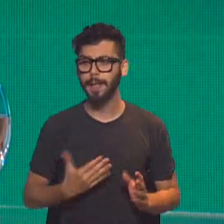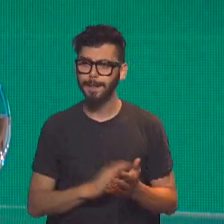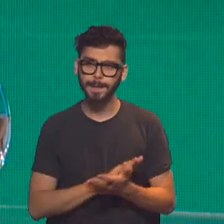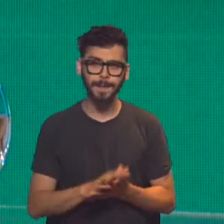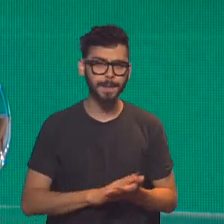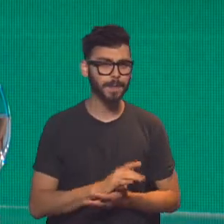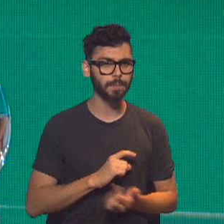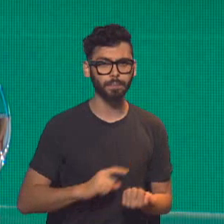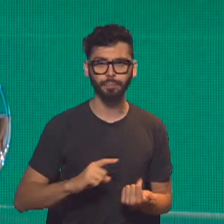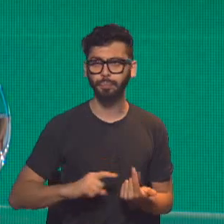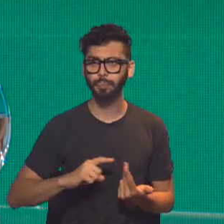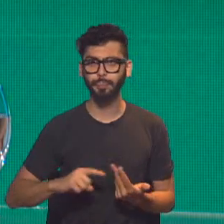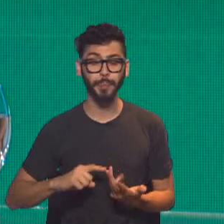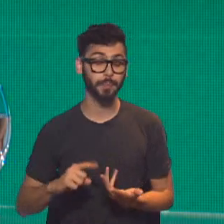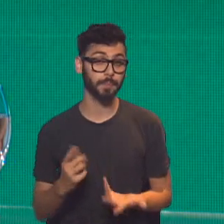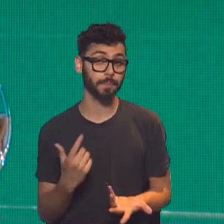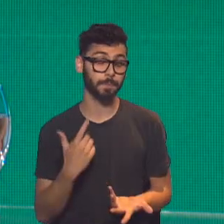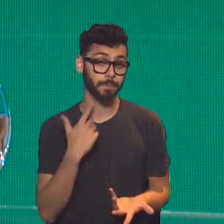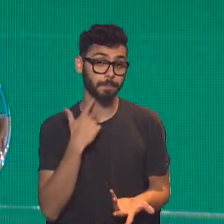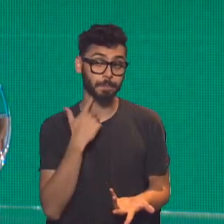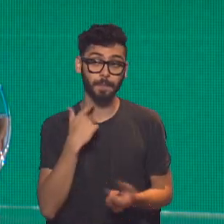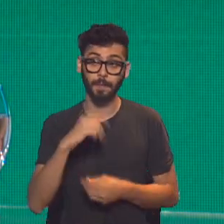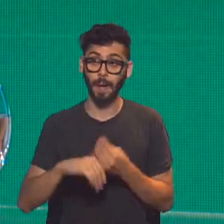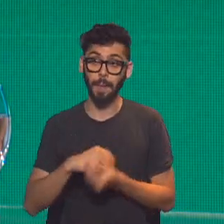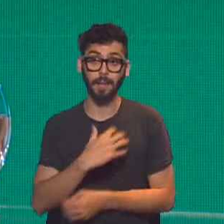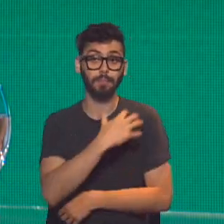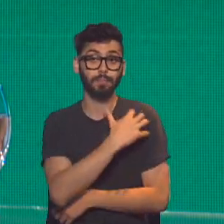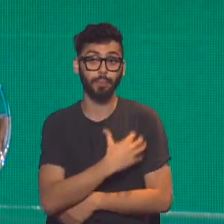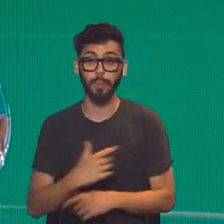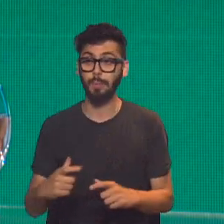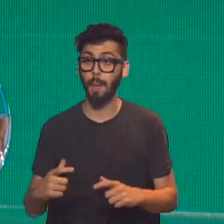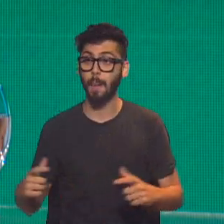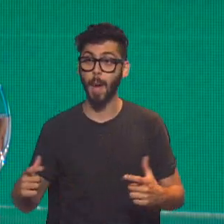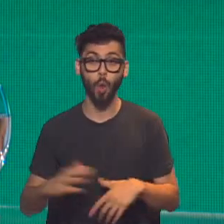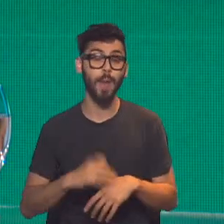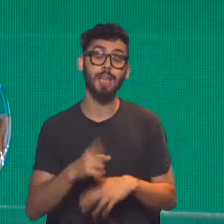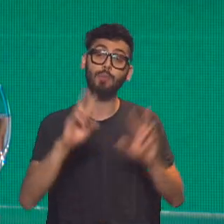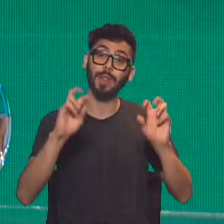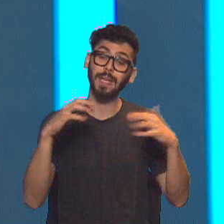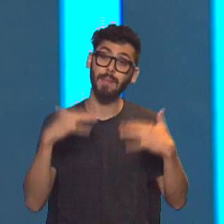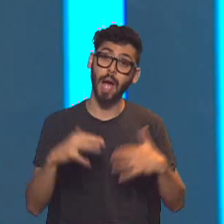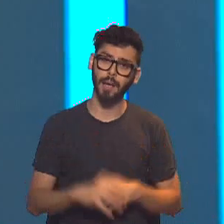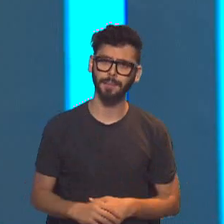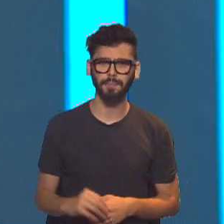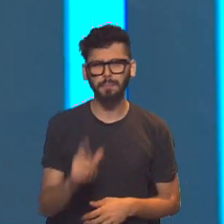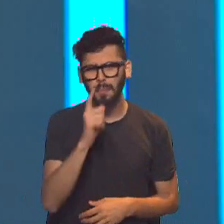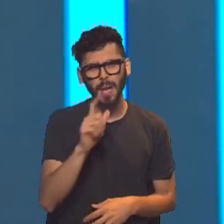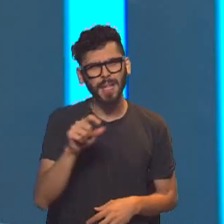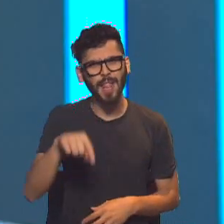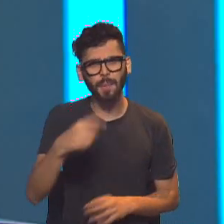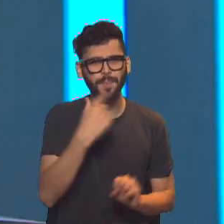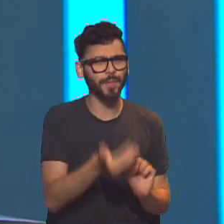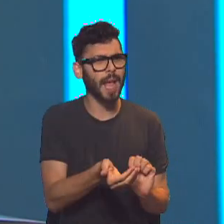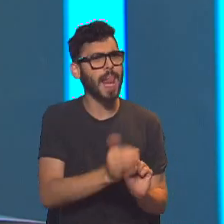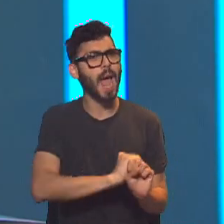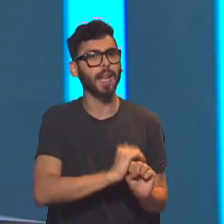y esto sigue empujando lamentablemente a cada vez más familias a la pobreza. Ese es el gran tema, el tema caliente, ¿no? Sí. Yo creo que sí. Ahora fíjate, Larreta